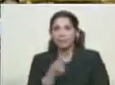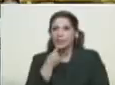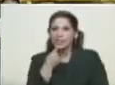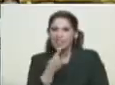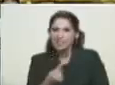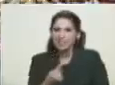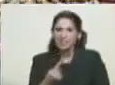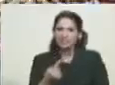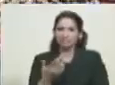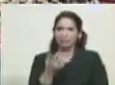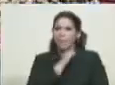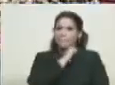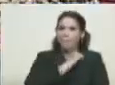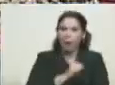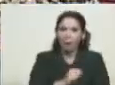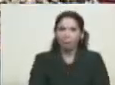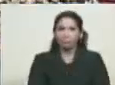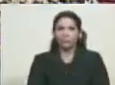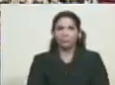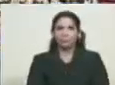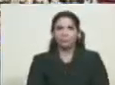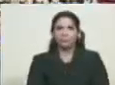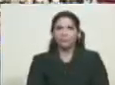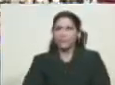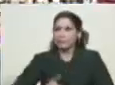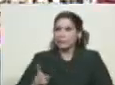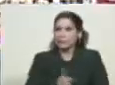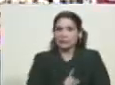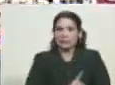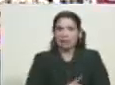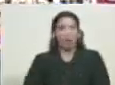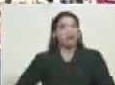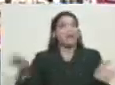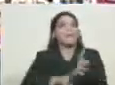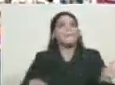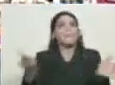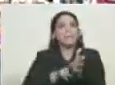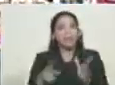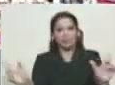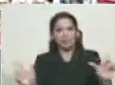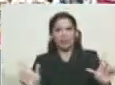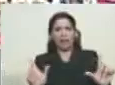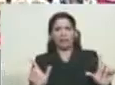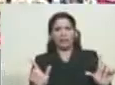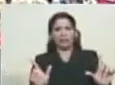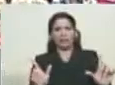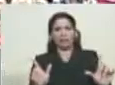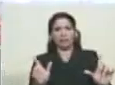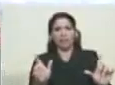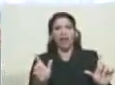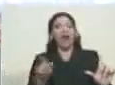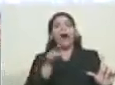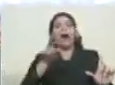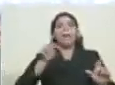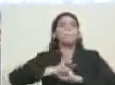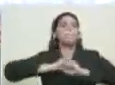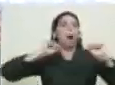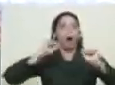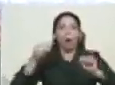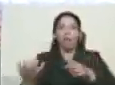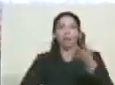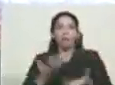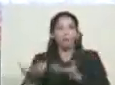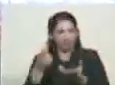Llegaron y dijeron inmediatamente, y lo repiten sus medios de comunicación, que había sido una bombona que explotó.